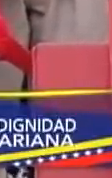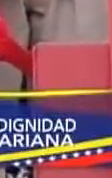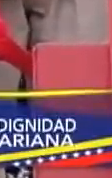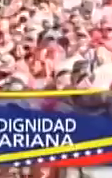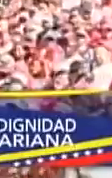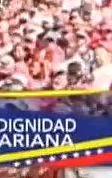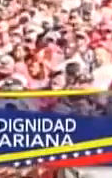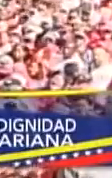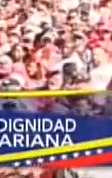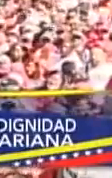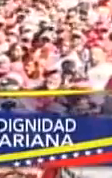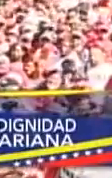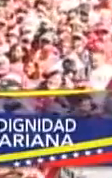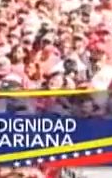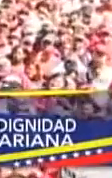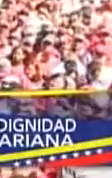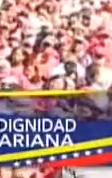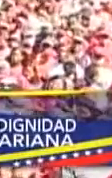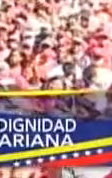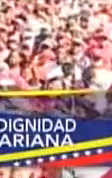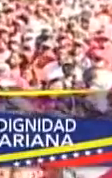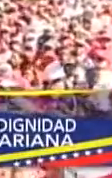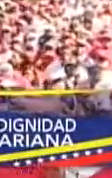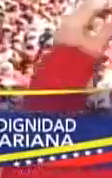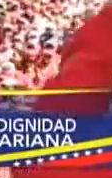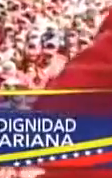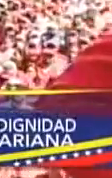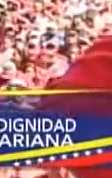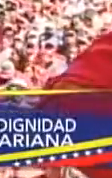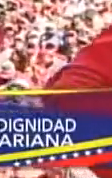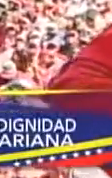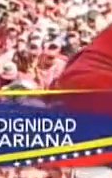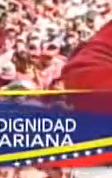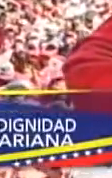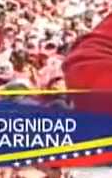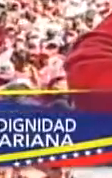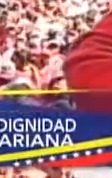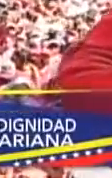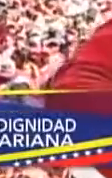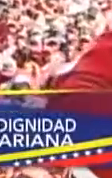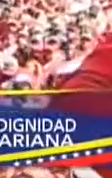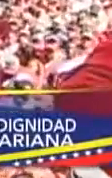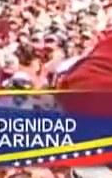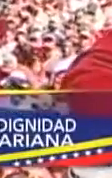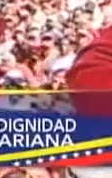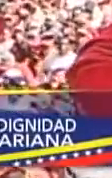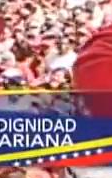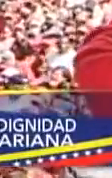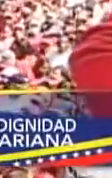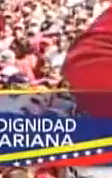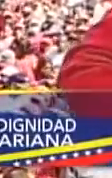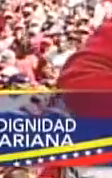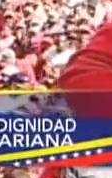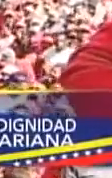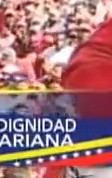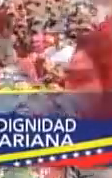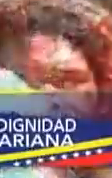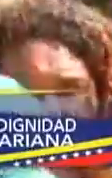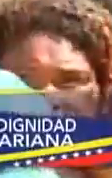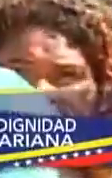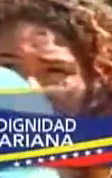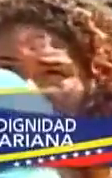valor colectivo, de un pueblo a un líder, de un líder a un pueblo, a un proyecto revolucionario.